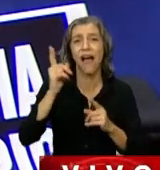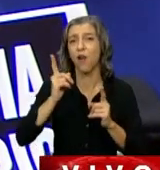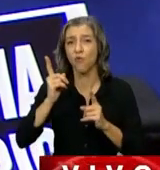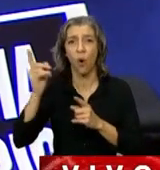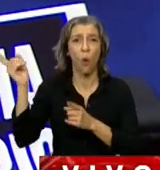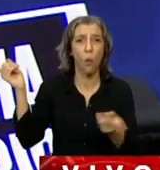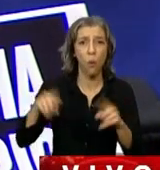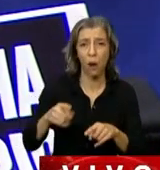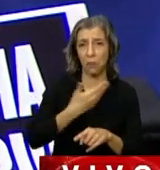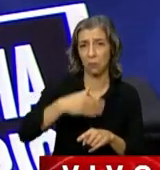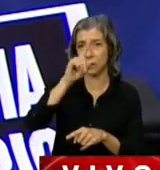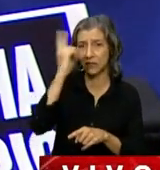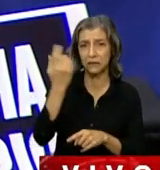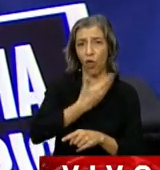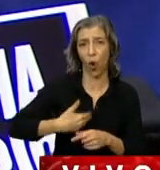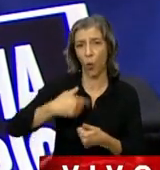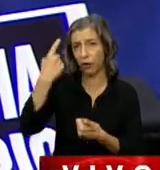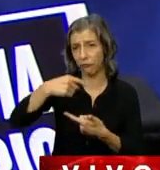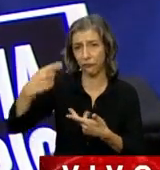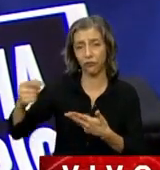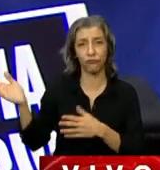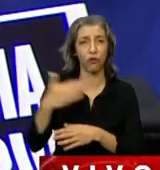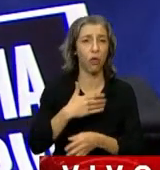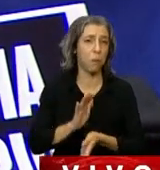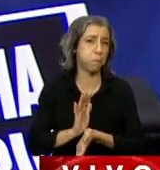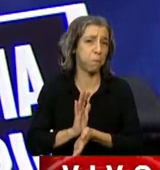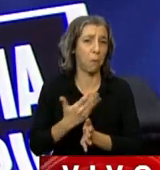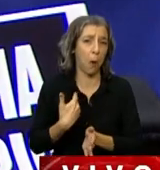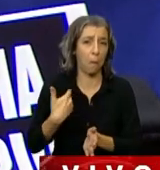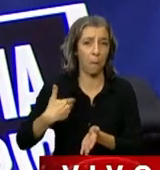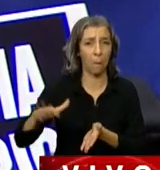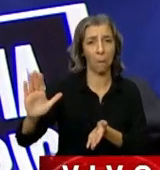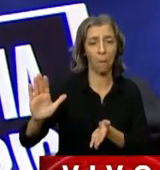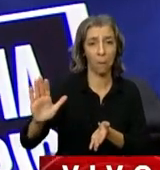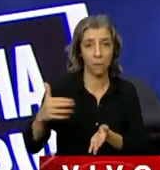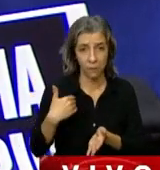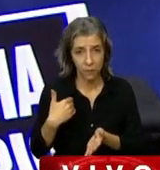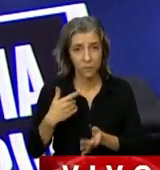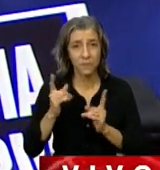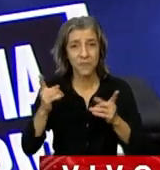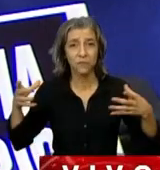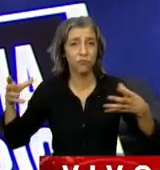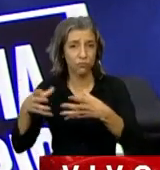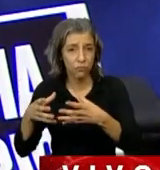por el Estado y por los gobiernos, a los movilizados que siguen peleando para que se los reconozca.